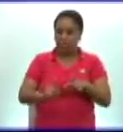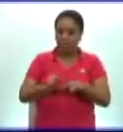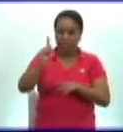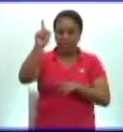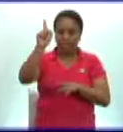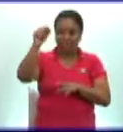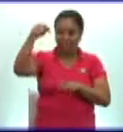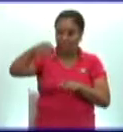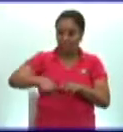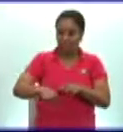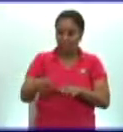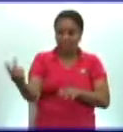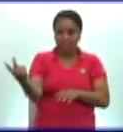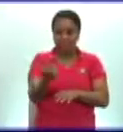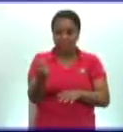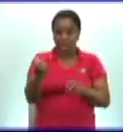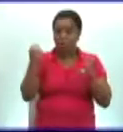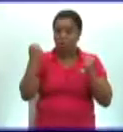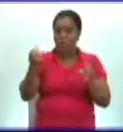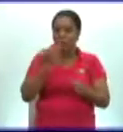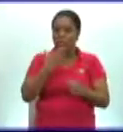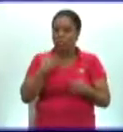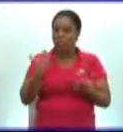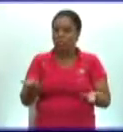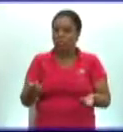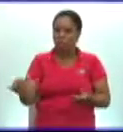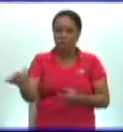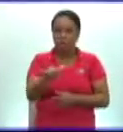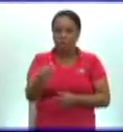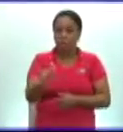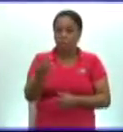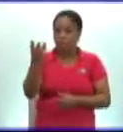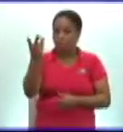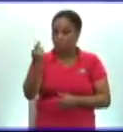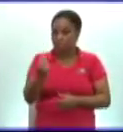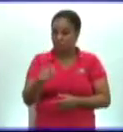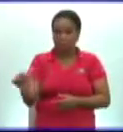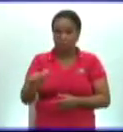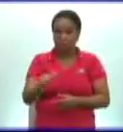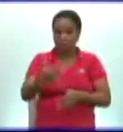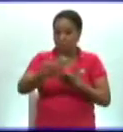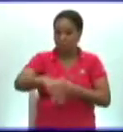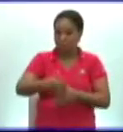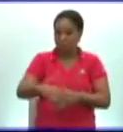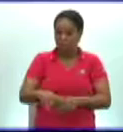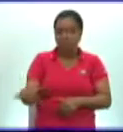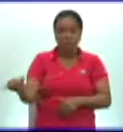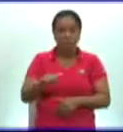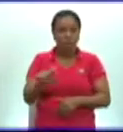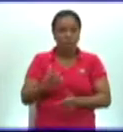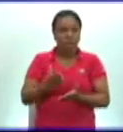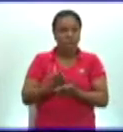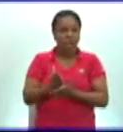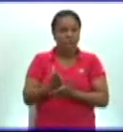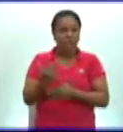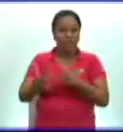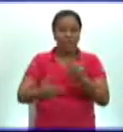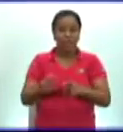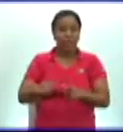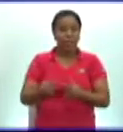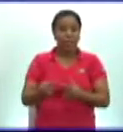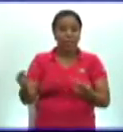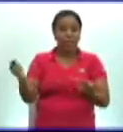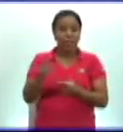fuerzas como son igual valor, igual dirección, igual línea de acción, pero sentido